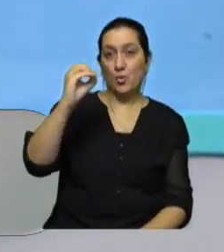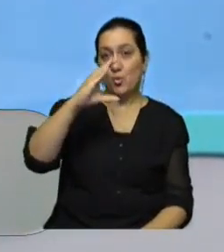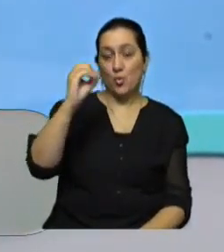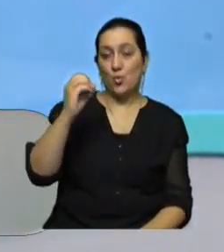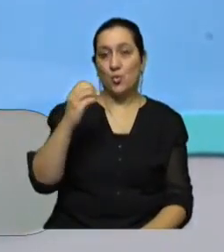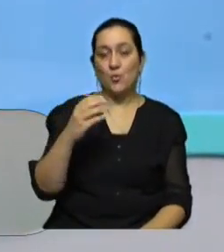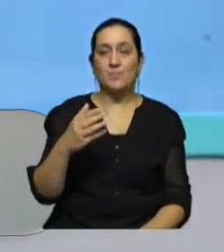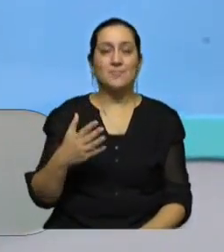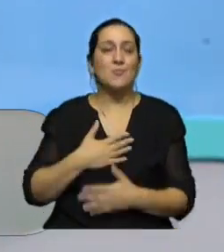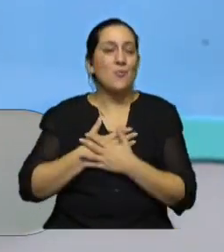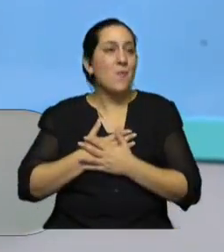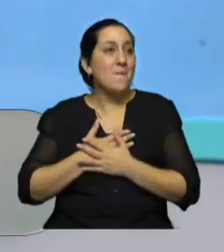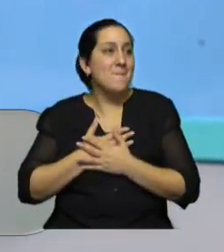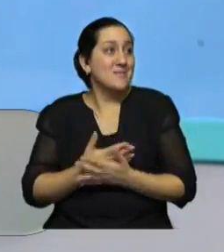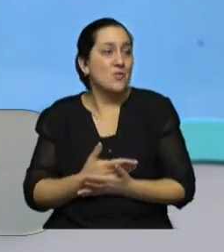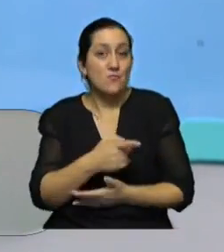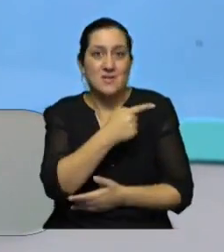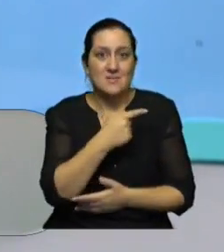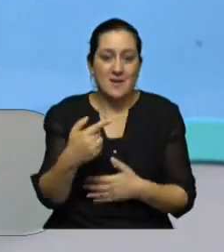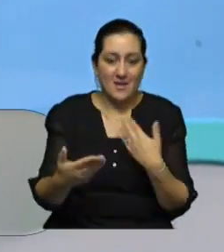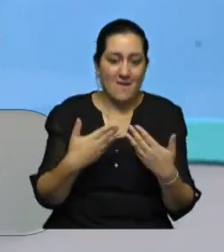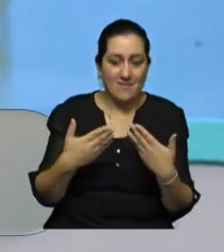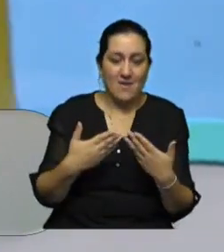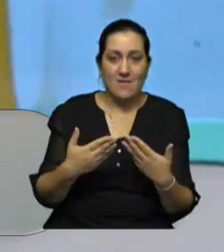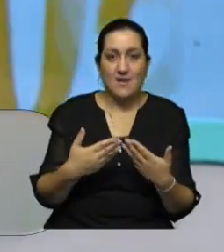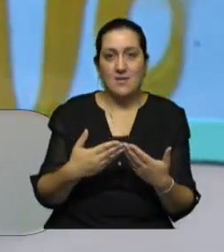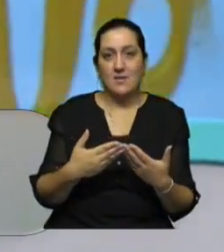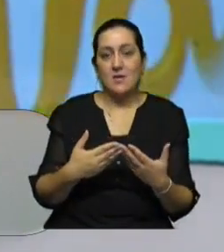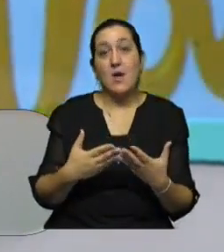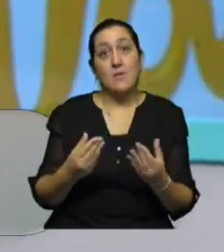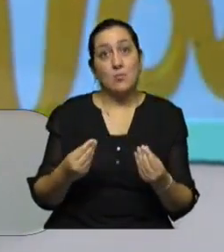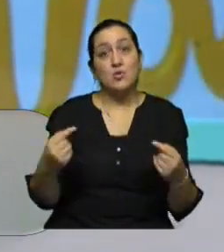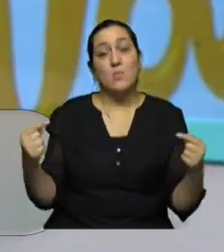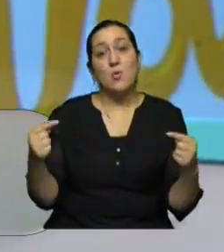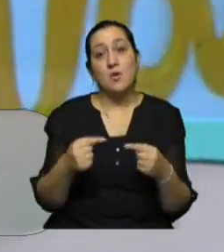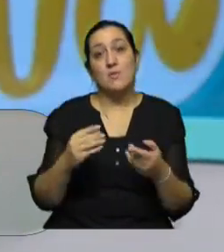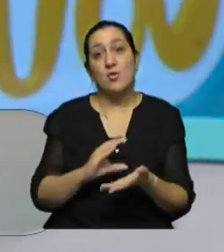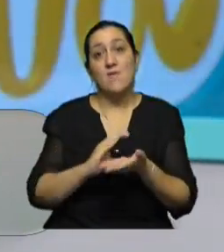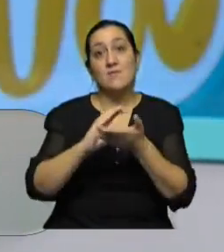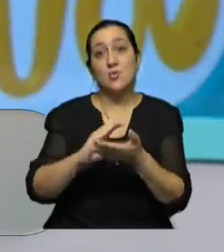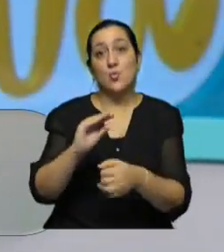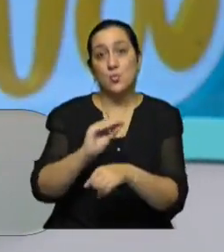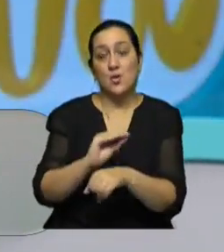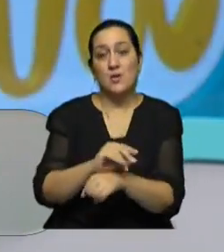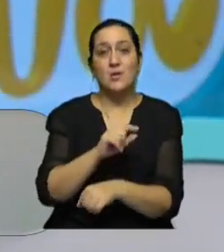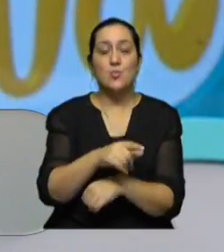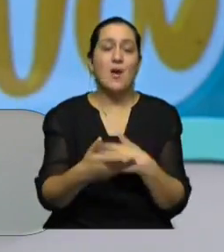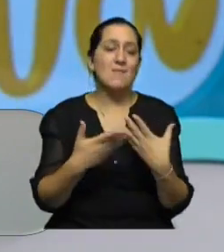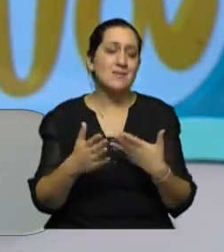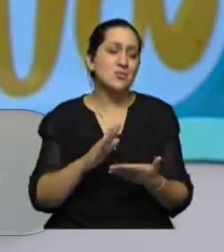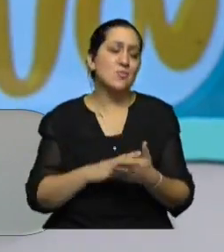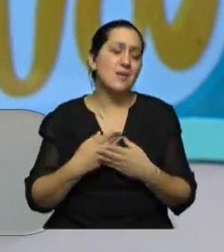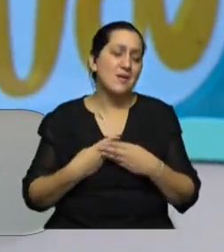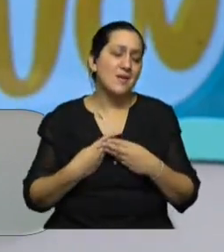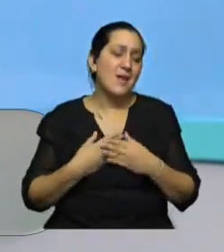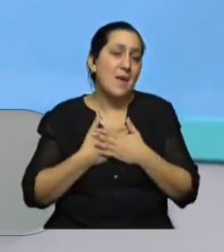tanta pasión, tanta camiseta. Fue una semana en que se hablaba, venía acá estábamos, y había mucha polémica con la inversión cultural. Y vos me traes toda la sensibilidad, todo el amor, te